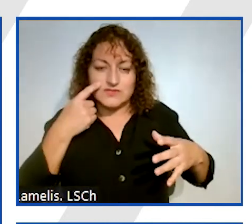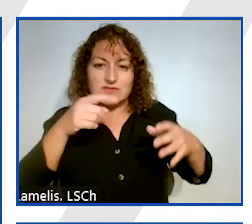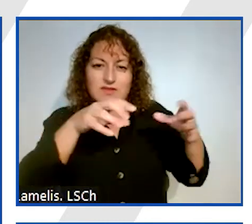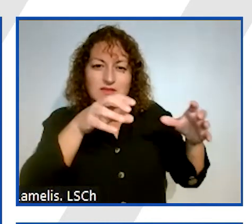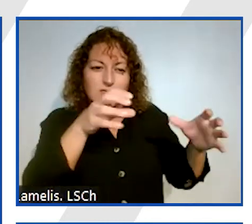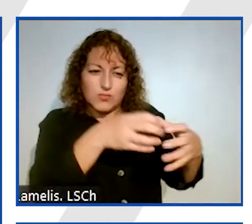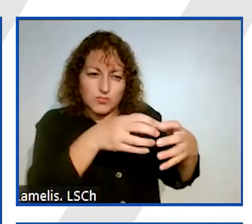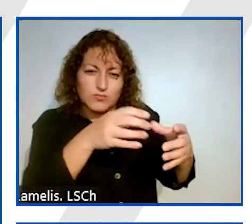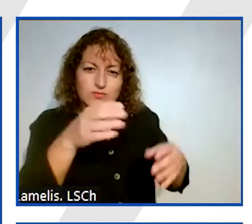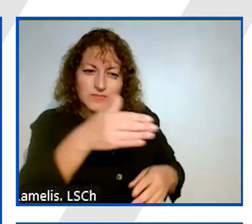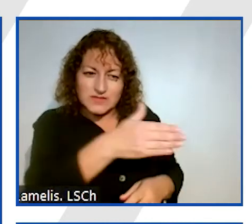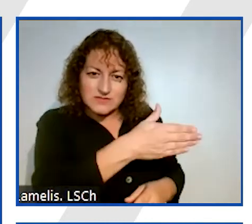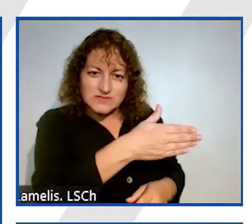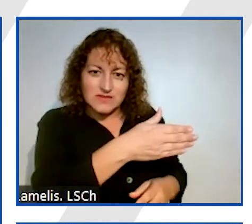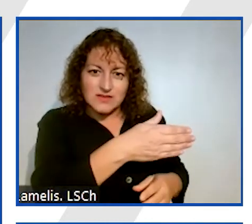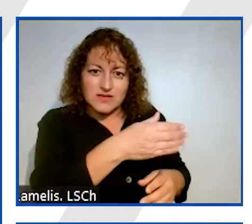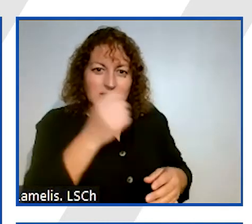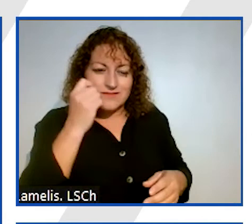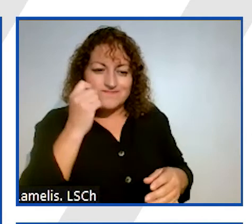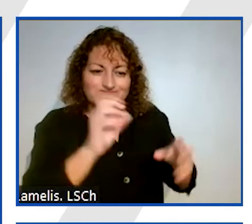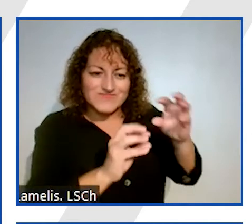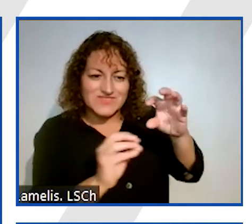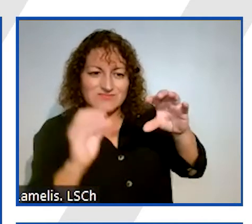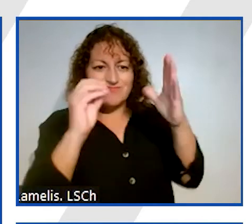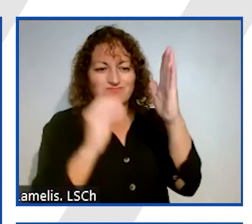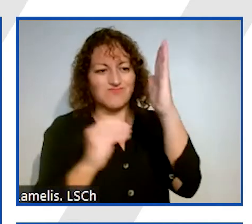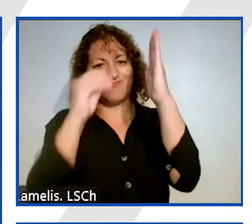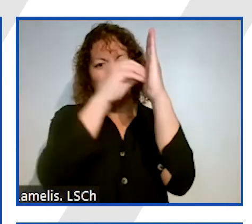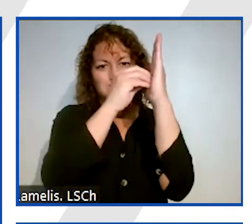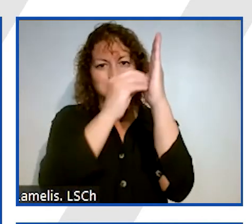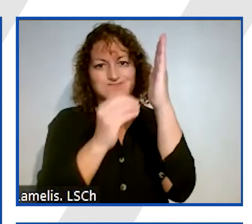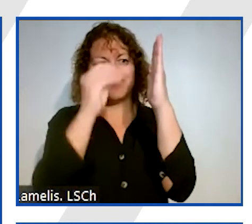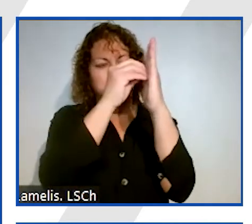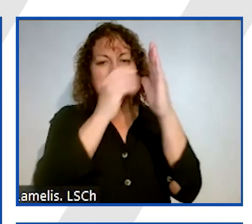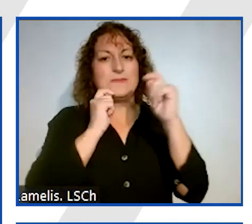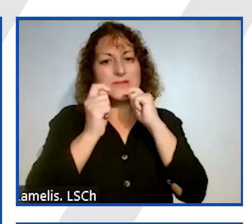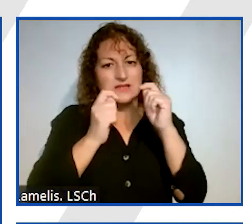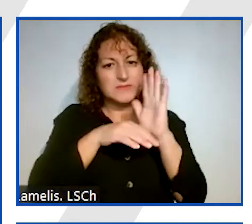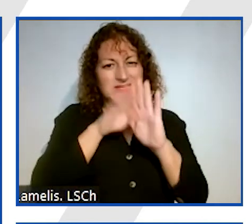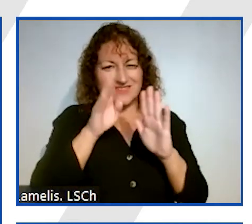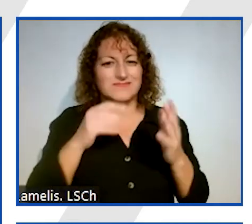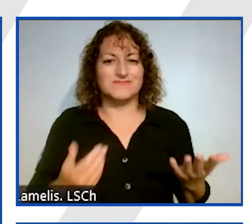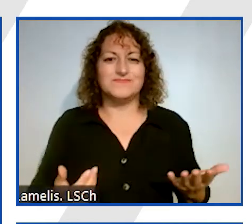en el ambiente, empezamos hacia arriba. ¿Ya? Y finalmente terminamos en las categorías de extinción. Tenemos nosotros